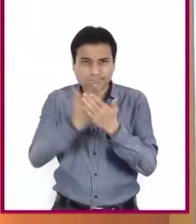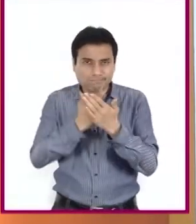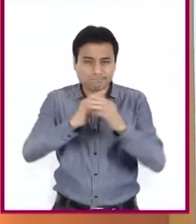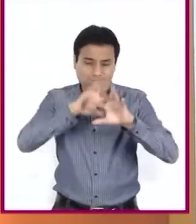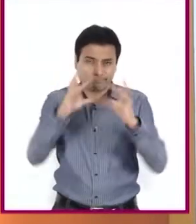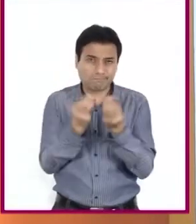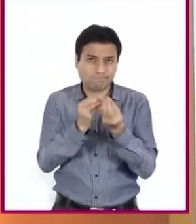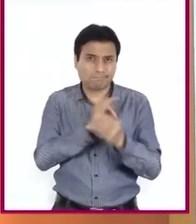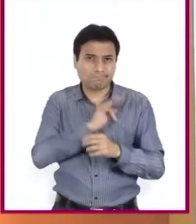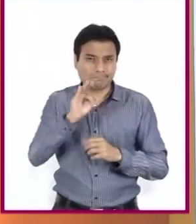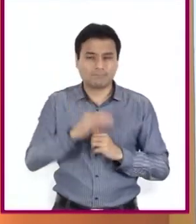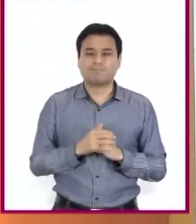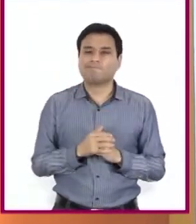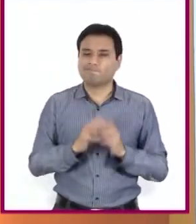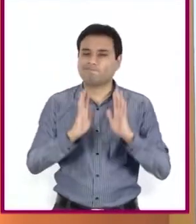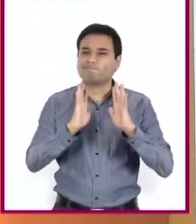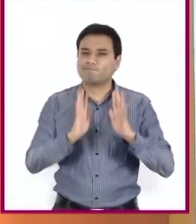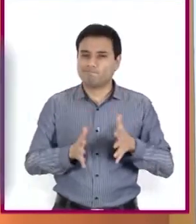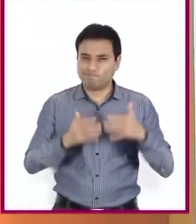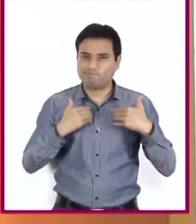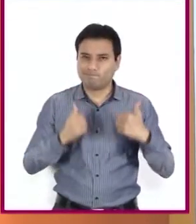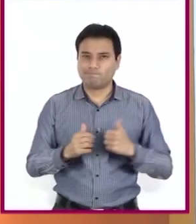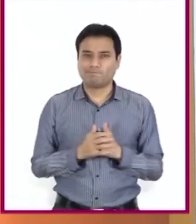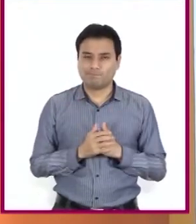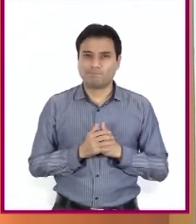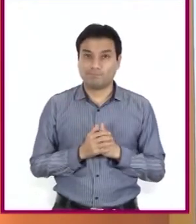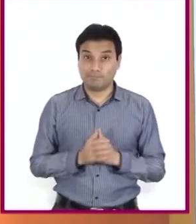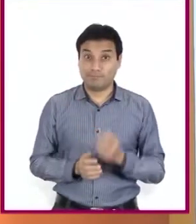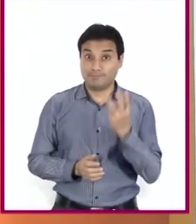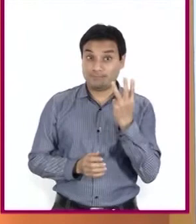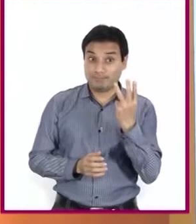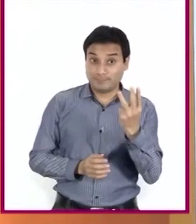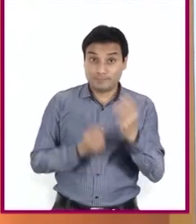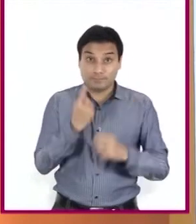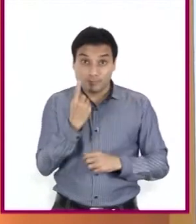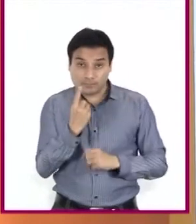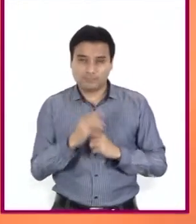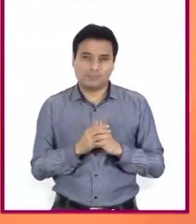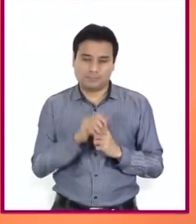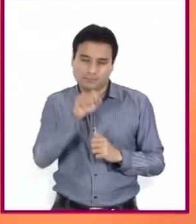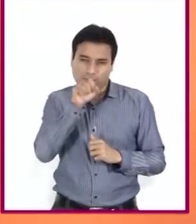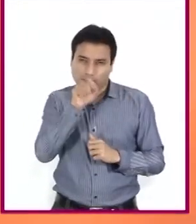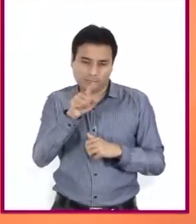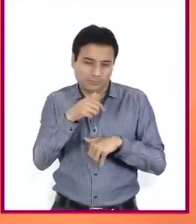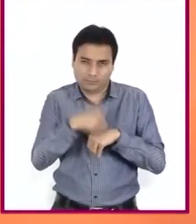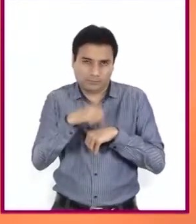sucesión, considerando que el número 3 y el 1 son constantes.